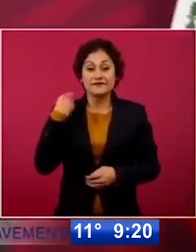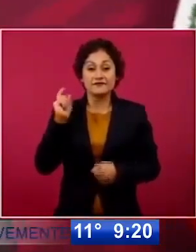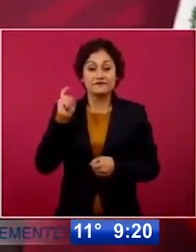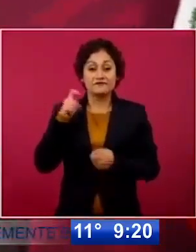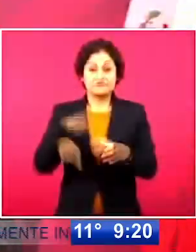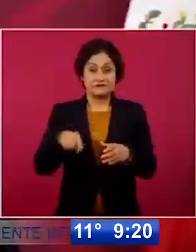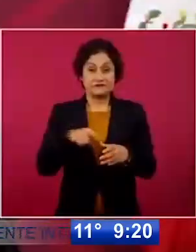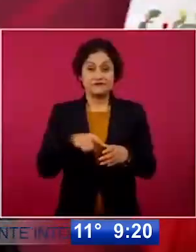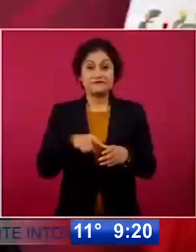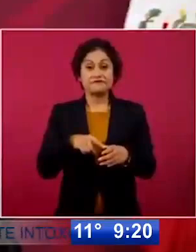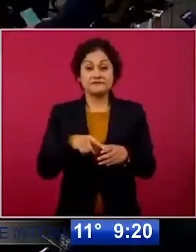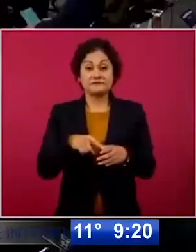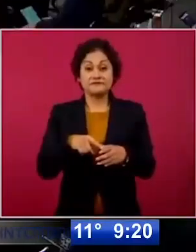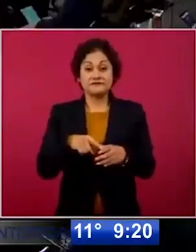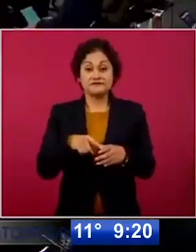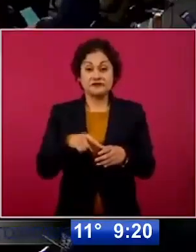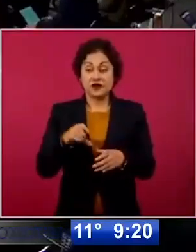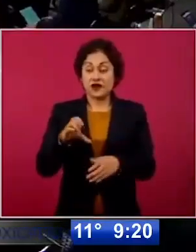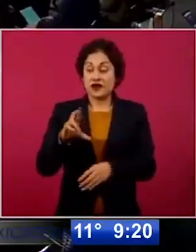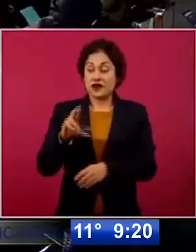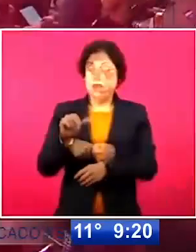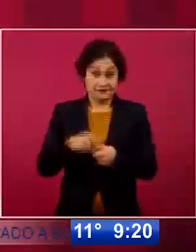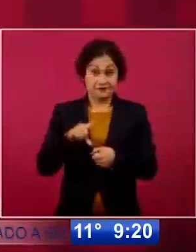grupo de Krause?